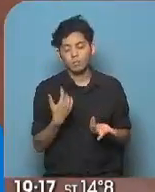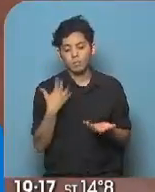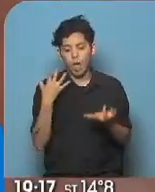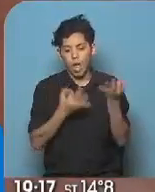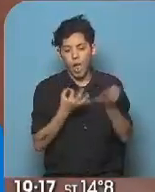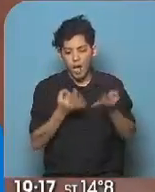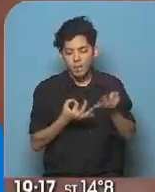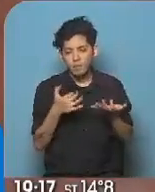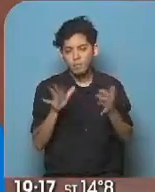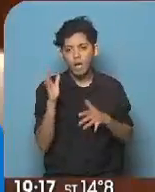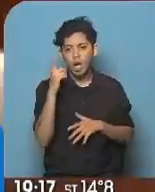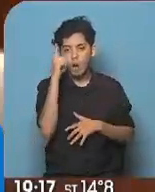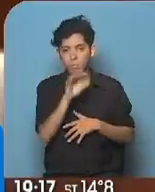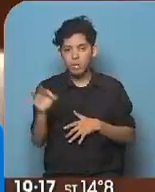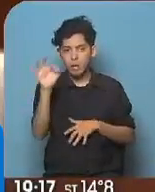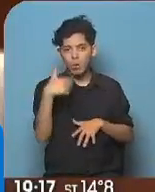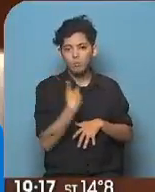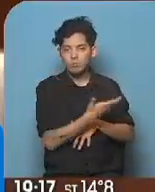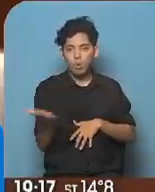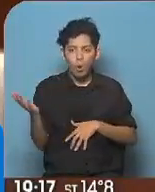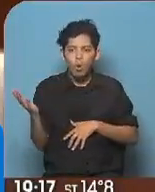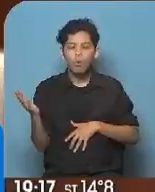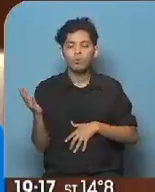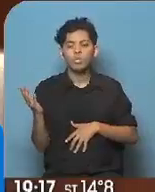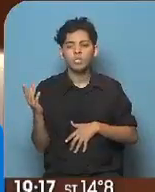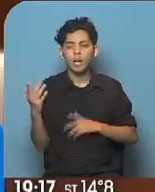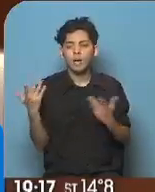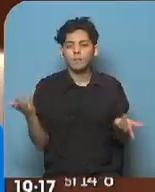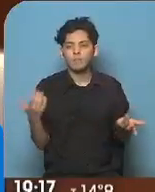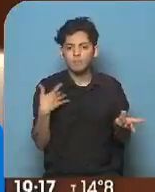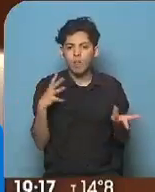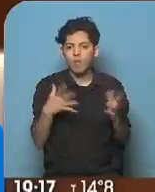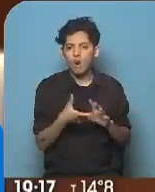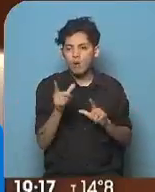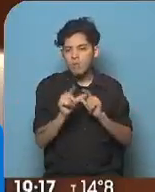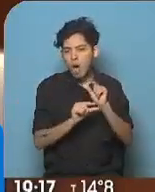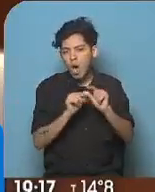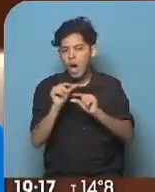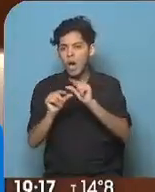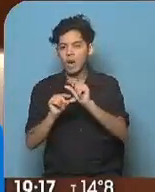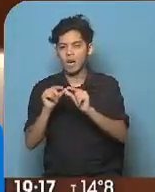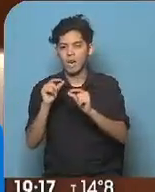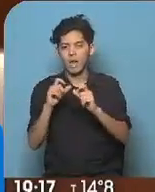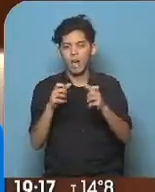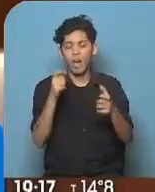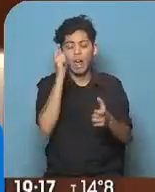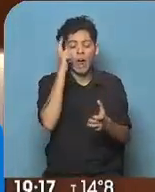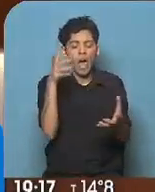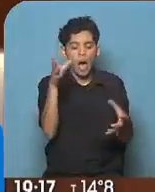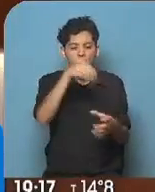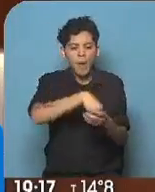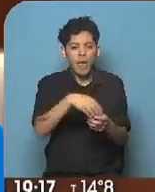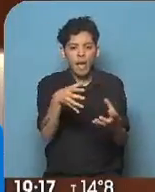pública lo que sí te podría decir es que él por un lado la idea de gradualismo es una idea que circula entre los sectores más